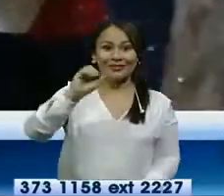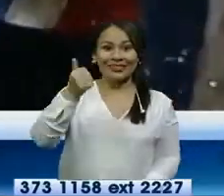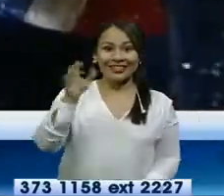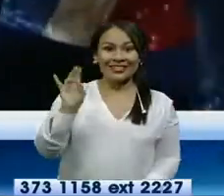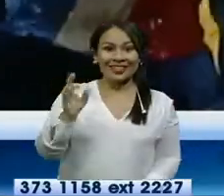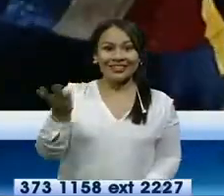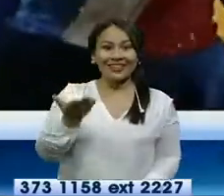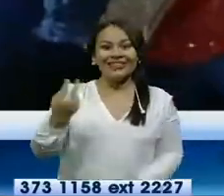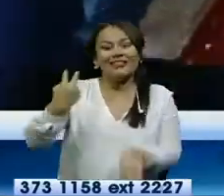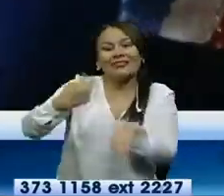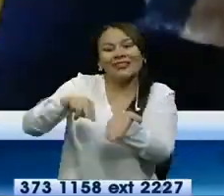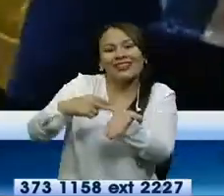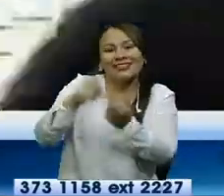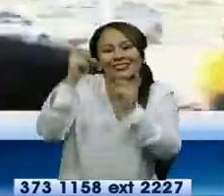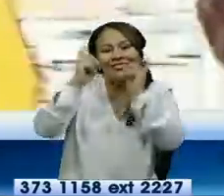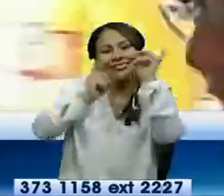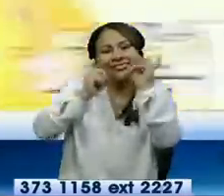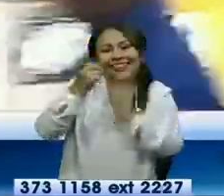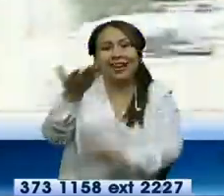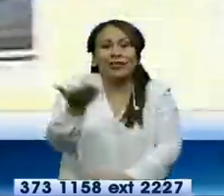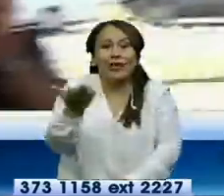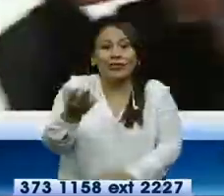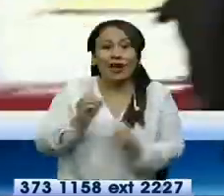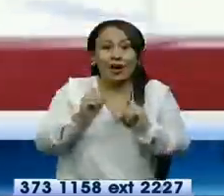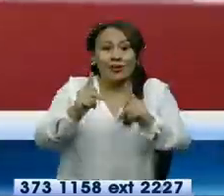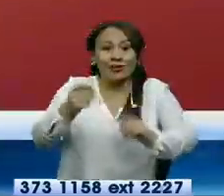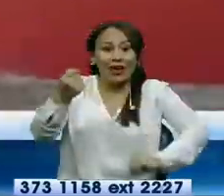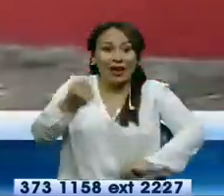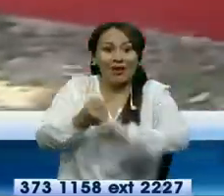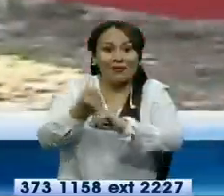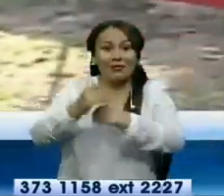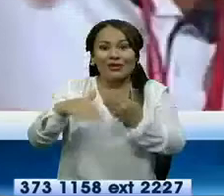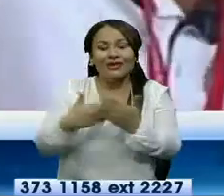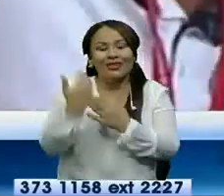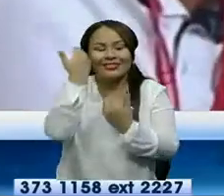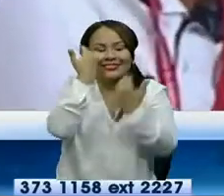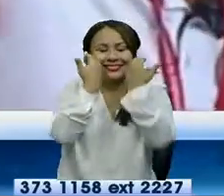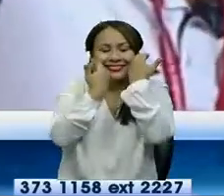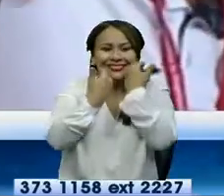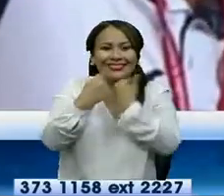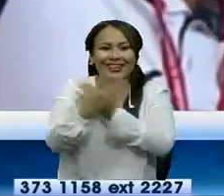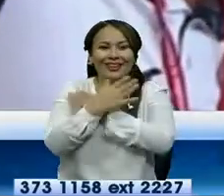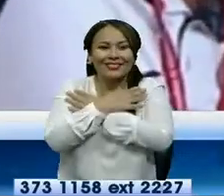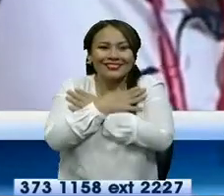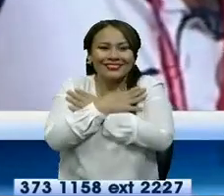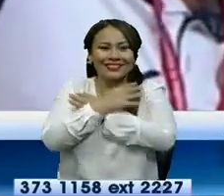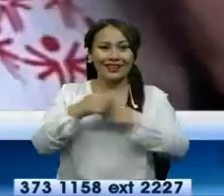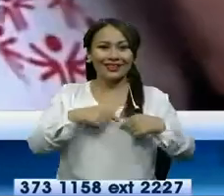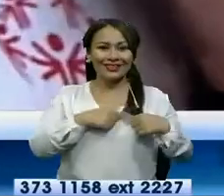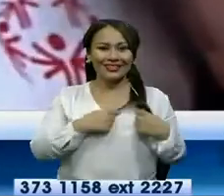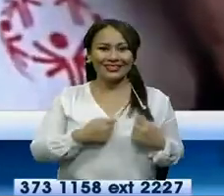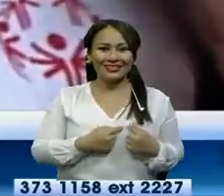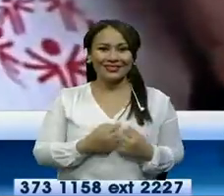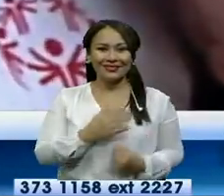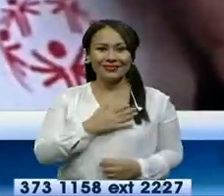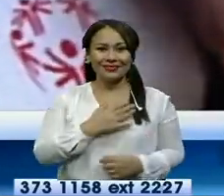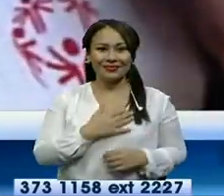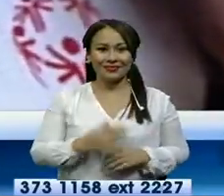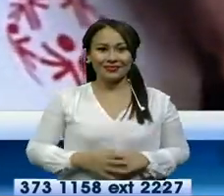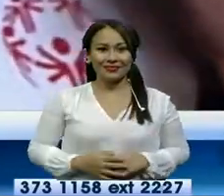una fiesta deportiva que tiene la fórmula perfecta: pasión, corazón y nobleza.